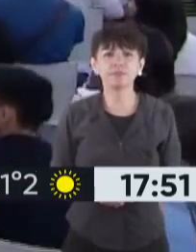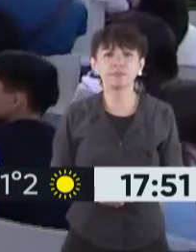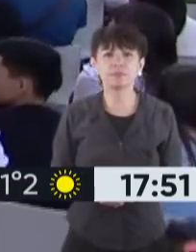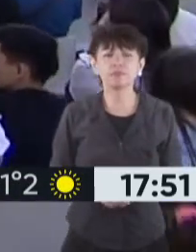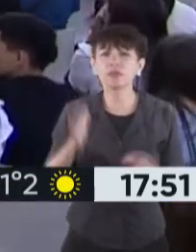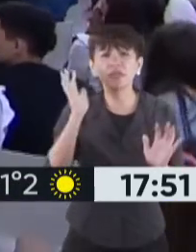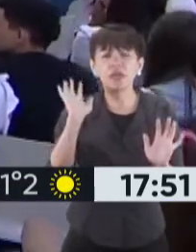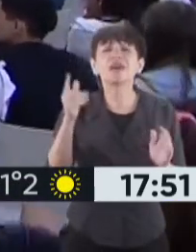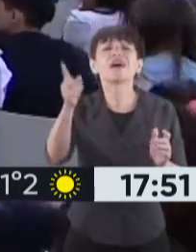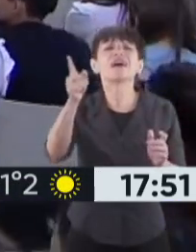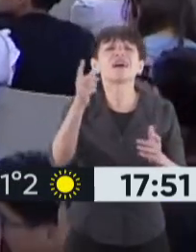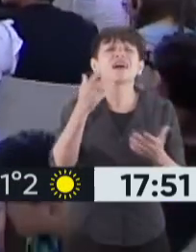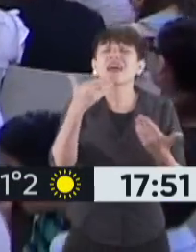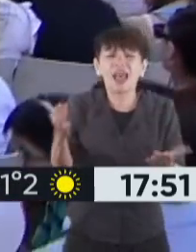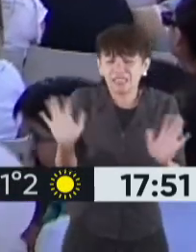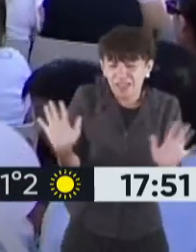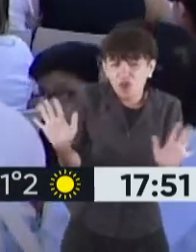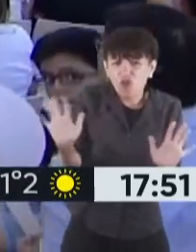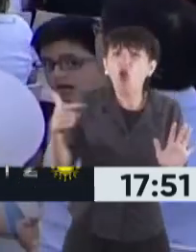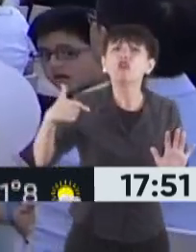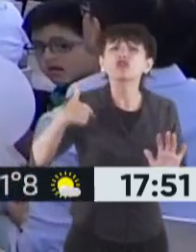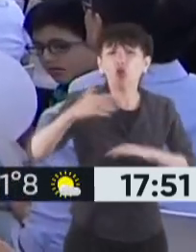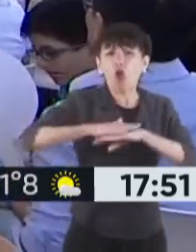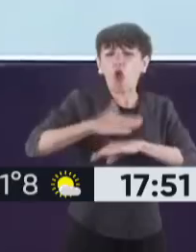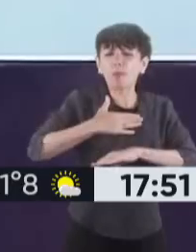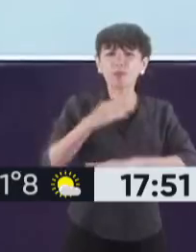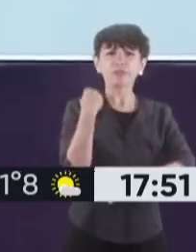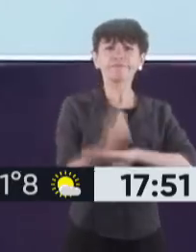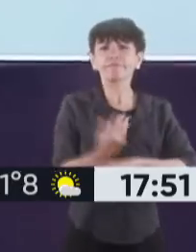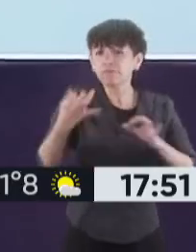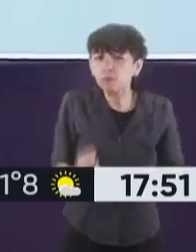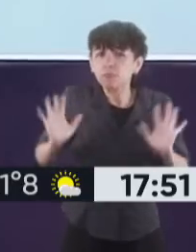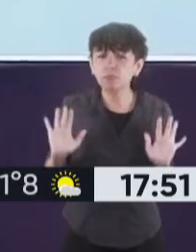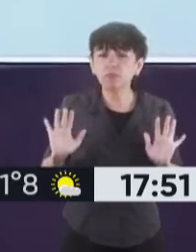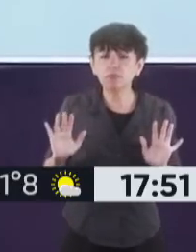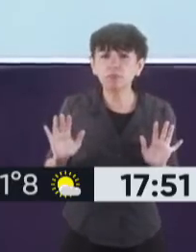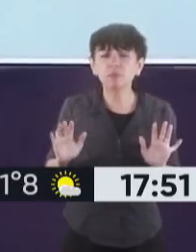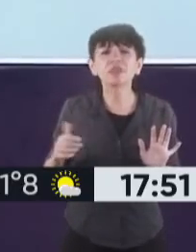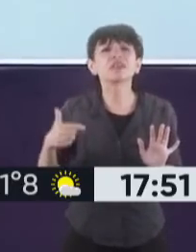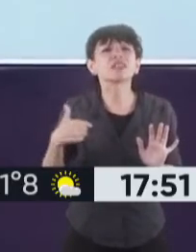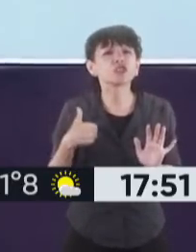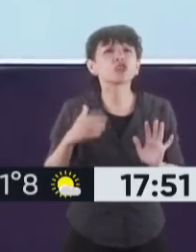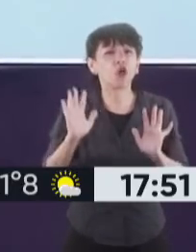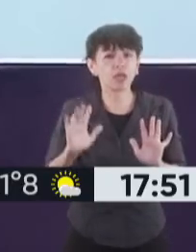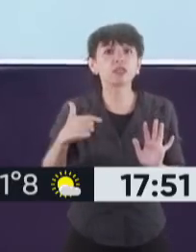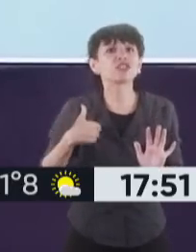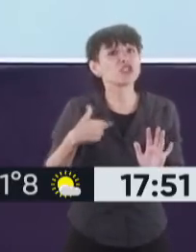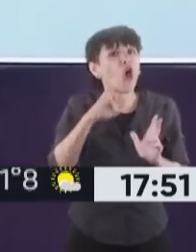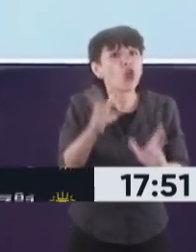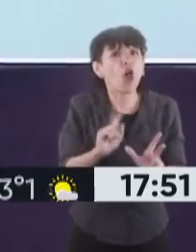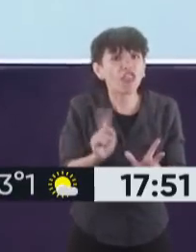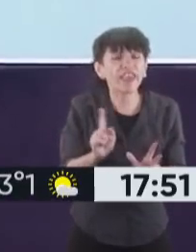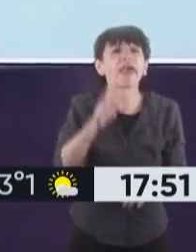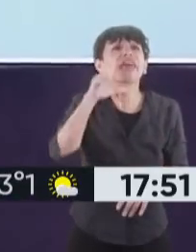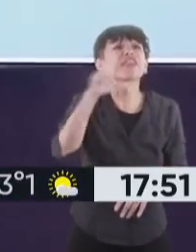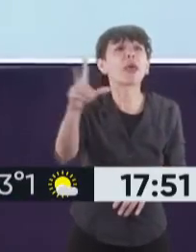No, nada que agradecer. Fue el compromiso que asumí. Lo que sí no dije, como dijo él, que iba a construir 3.000 jardines de infantes que